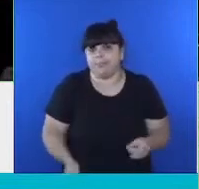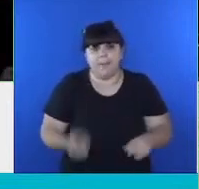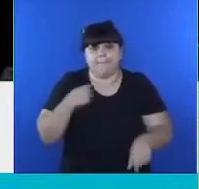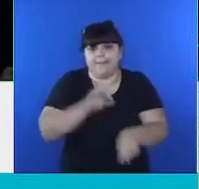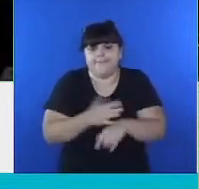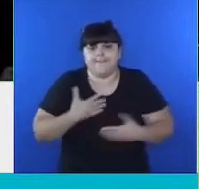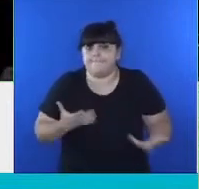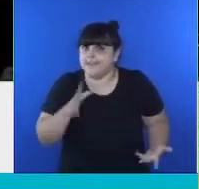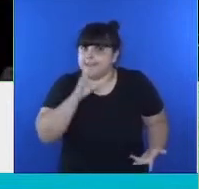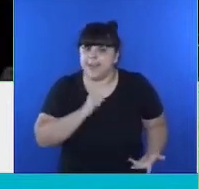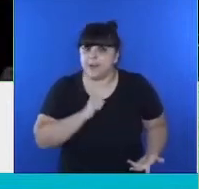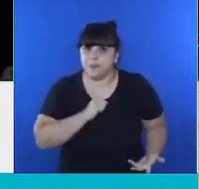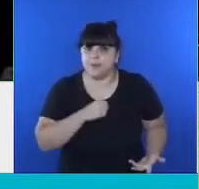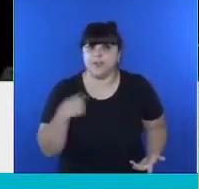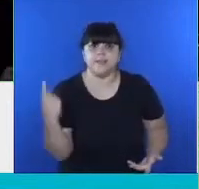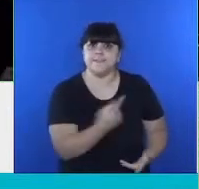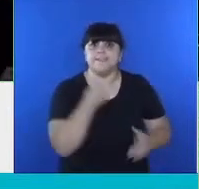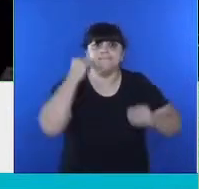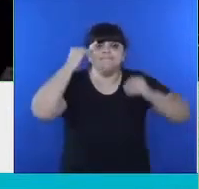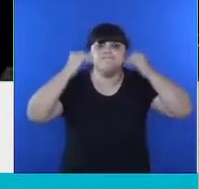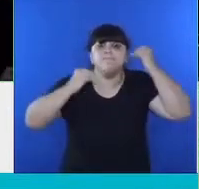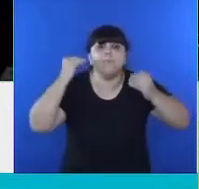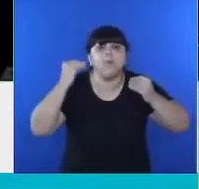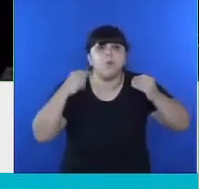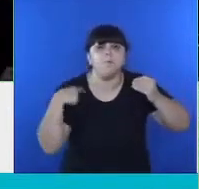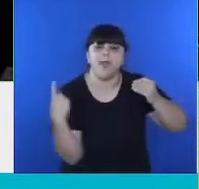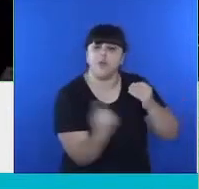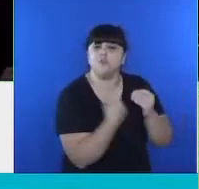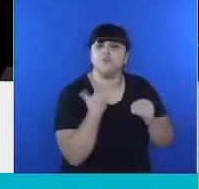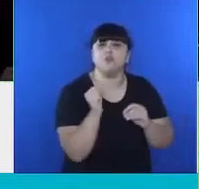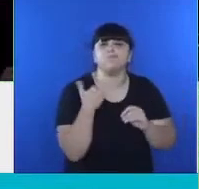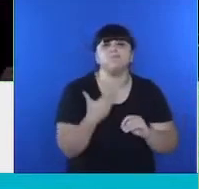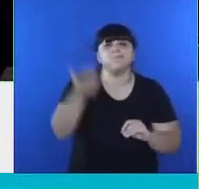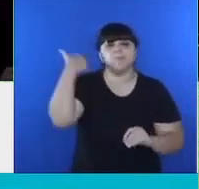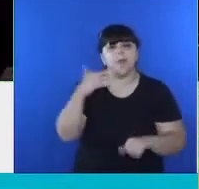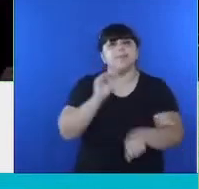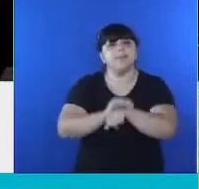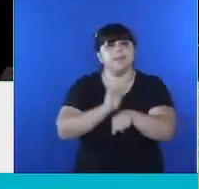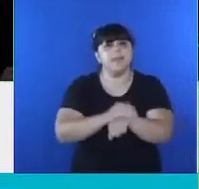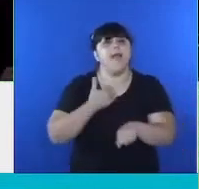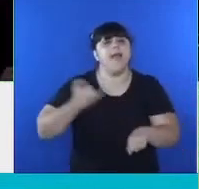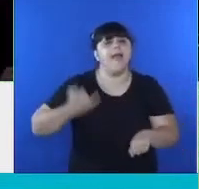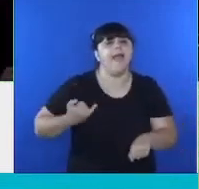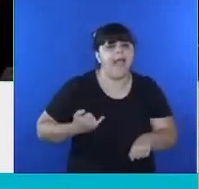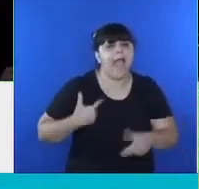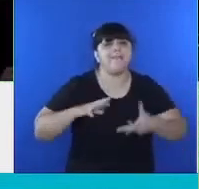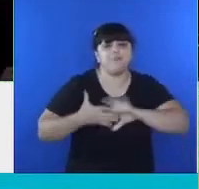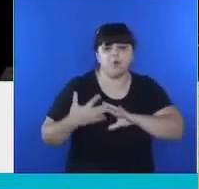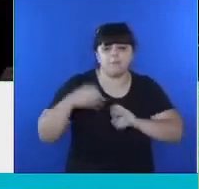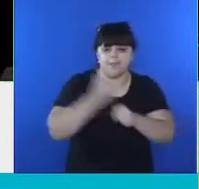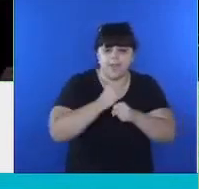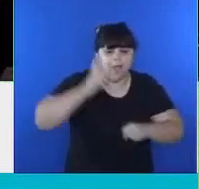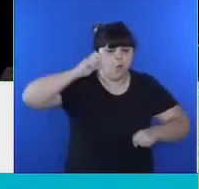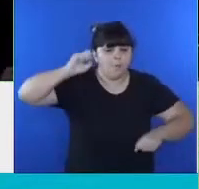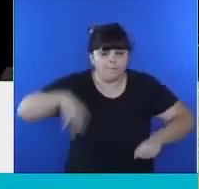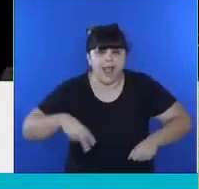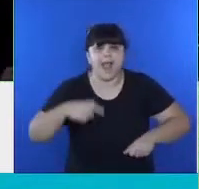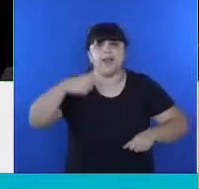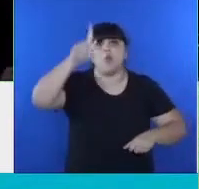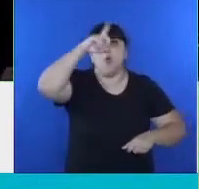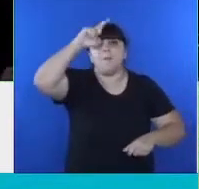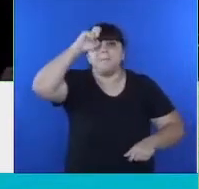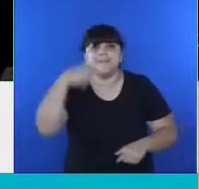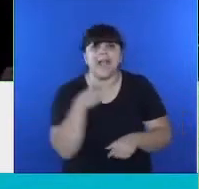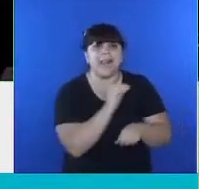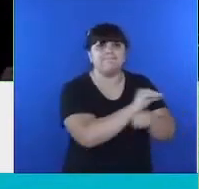enfermando. Nos preocupan a los que hemos tenido responsabilidades ejecutivas, los insumos